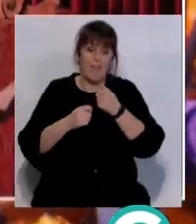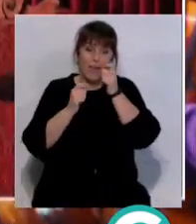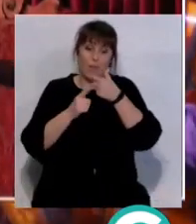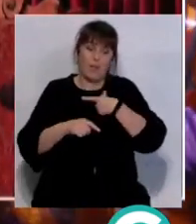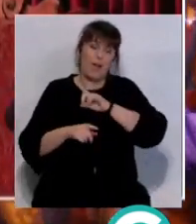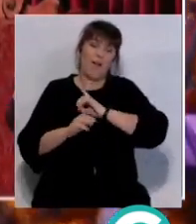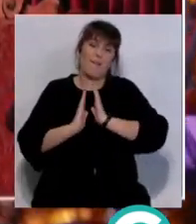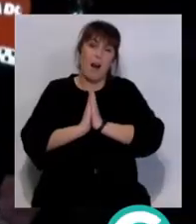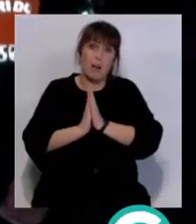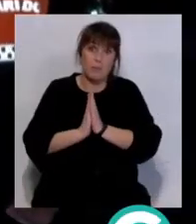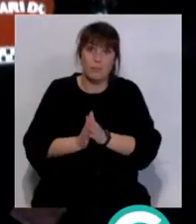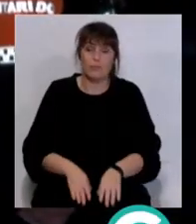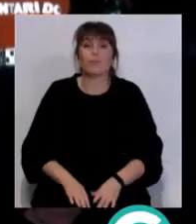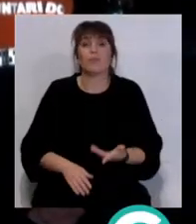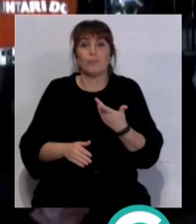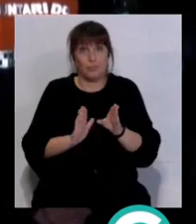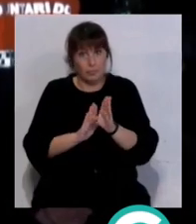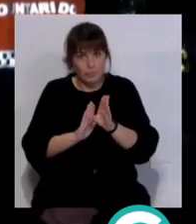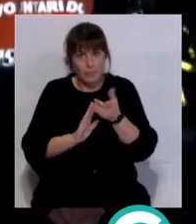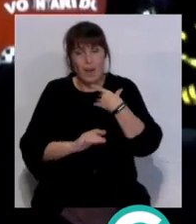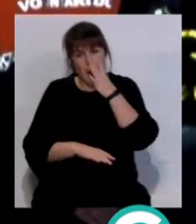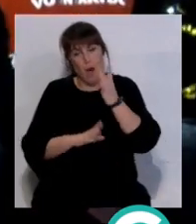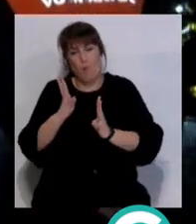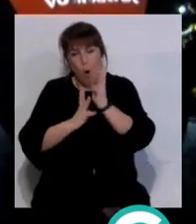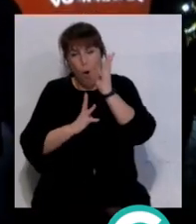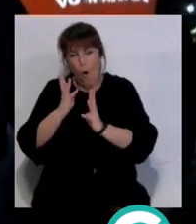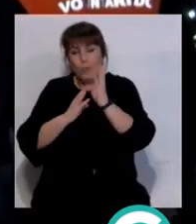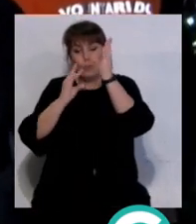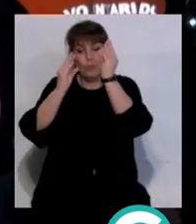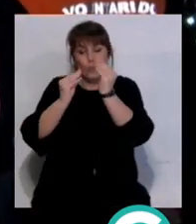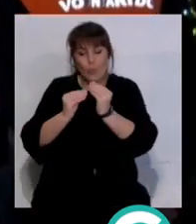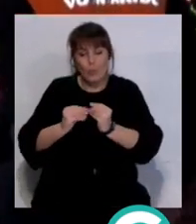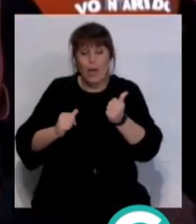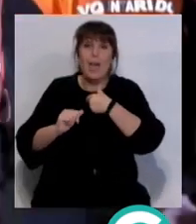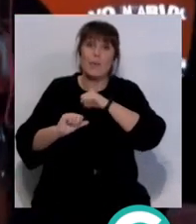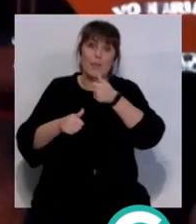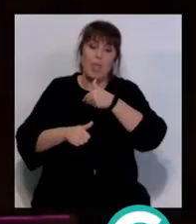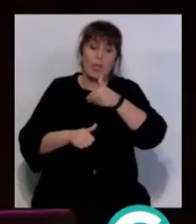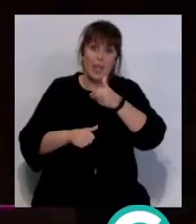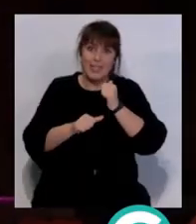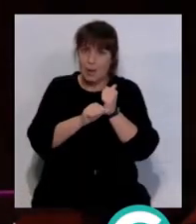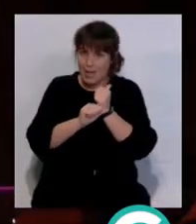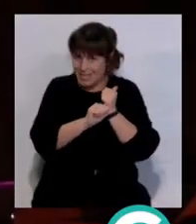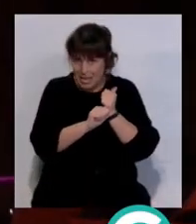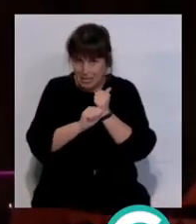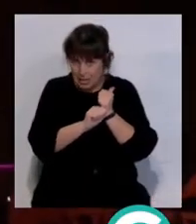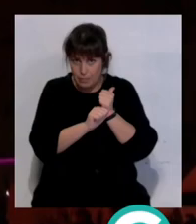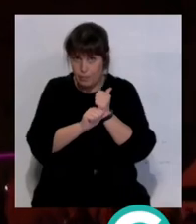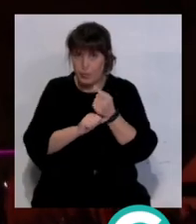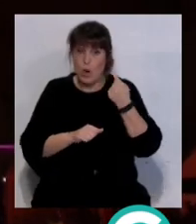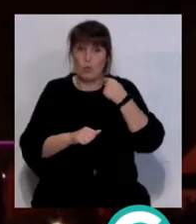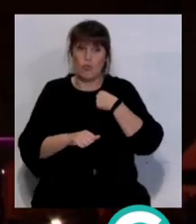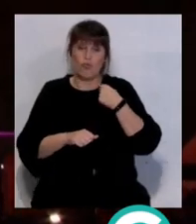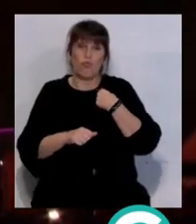despertara. El carnaval arde y se convierte en polvo con este acto que da comienzo a la época de Cuaresma. Pongo fin